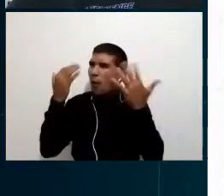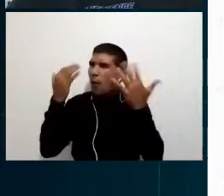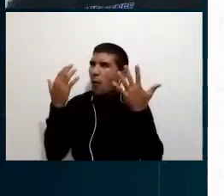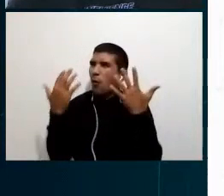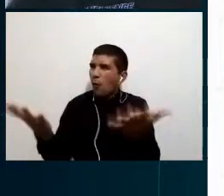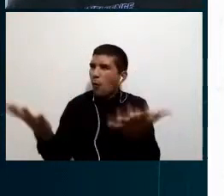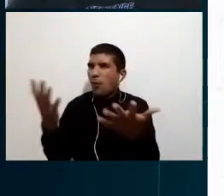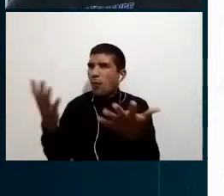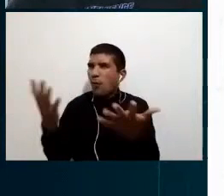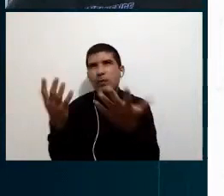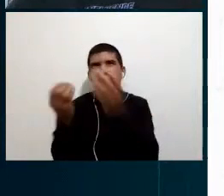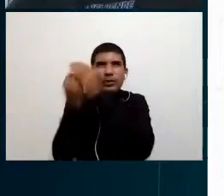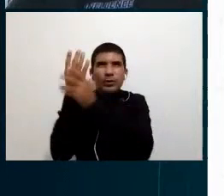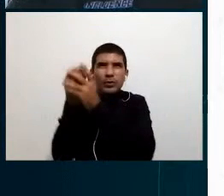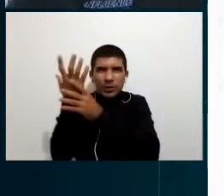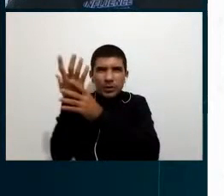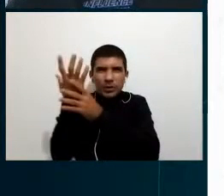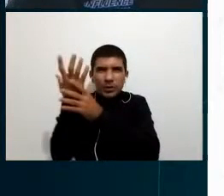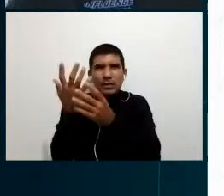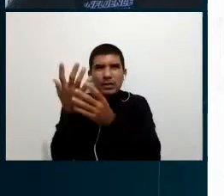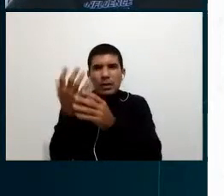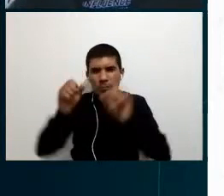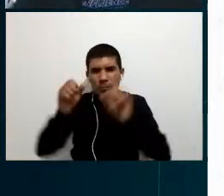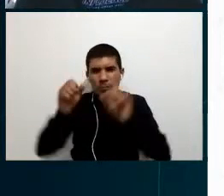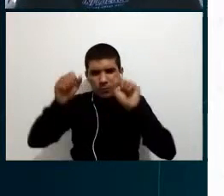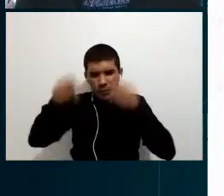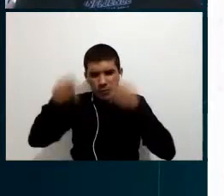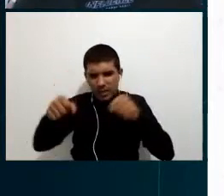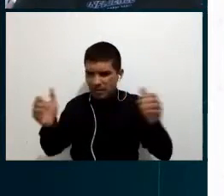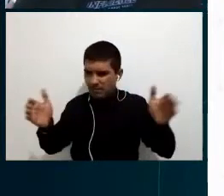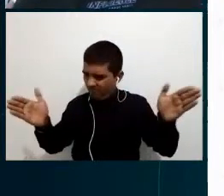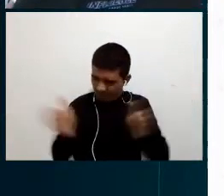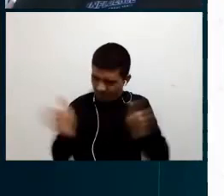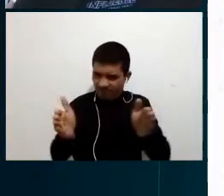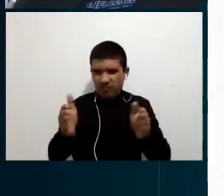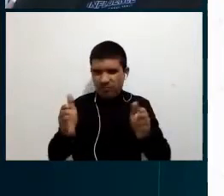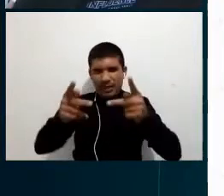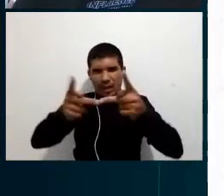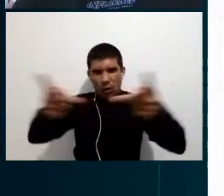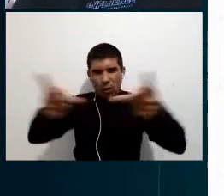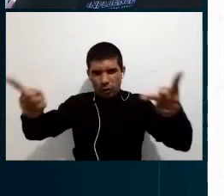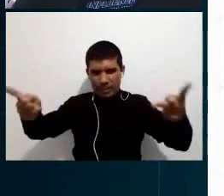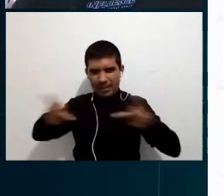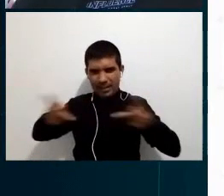de que no se produzcan fugas en su operación.